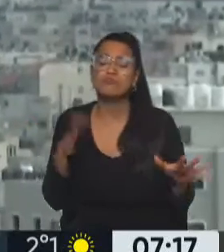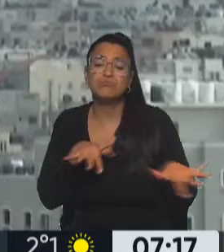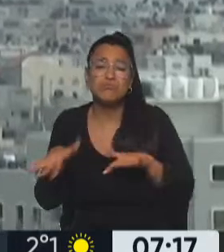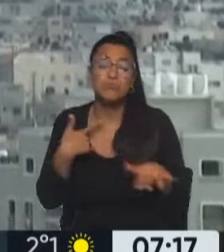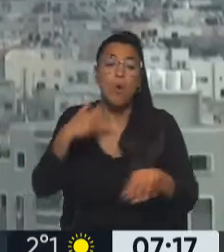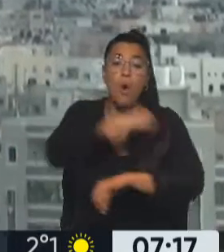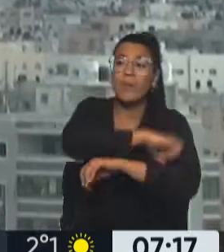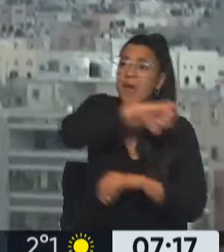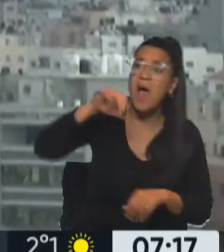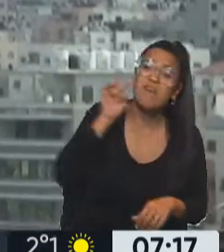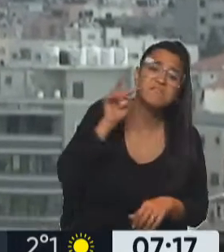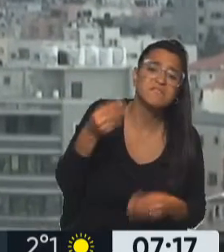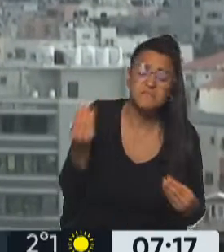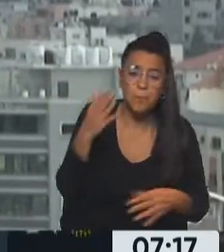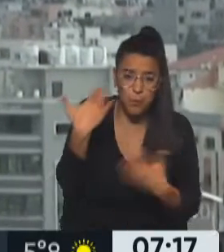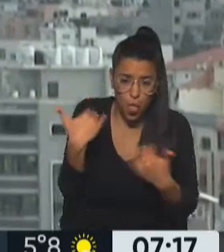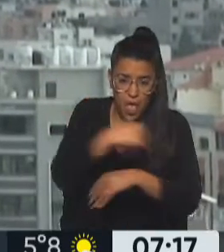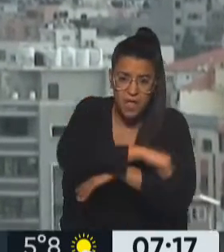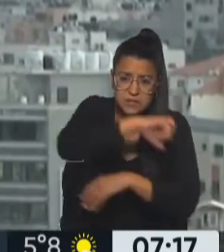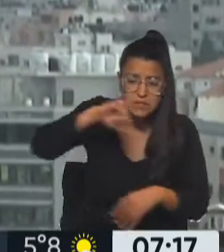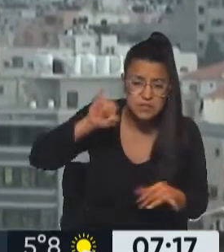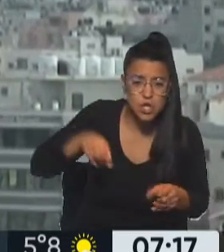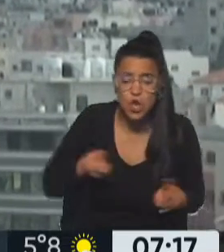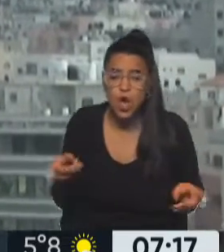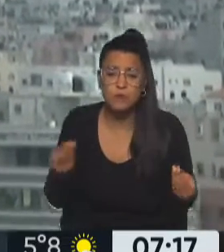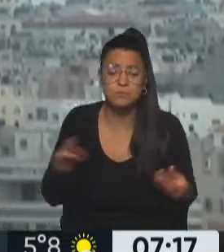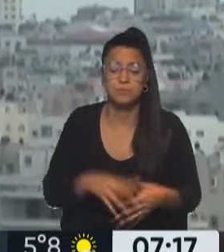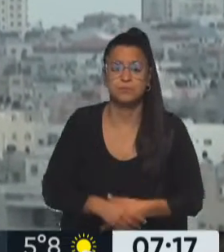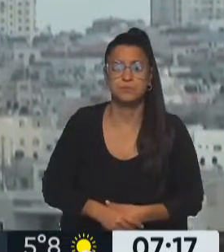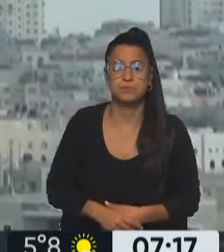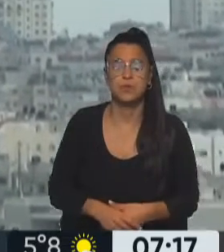la ventana, ¿podés abrir la ventana para empezar?